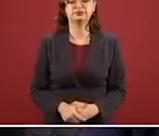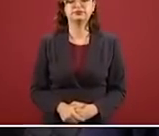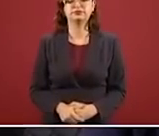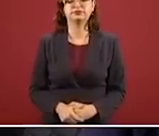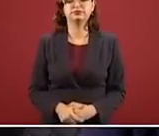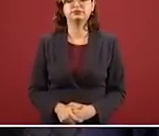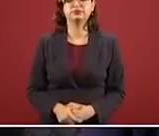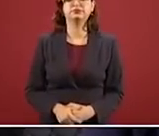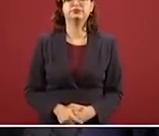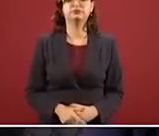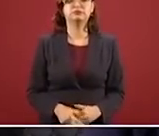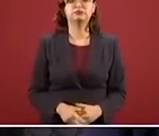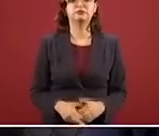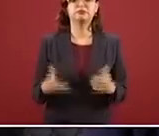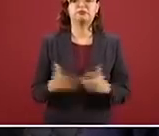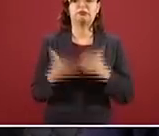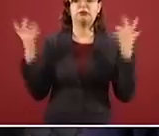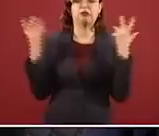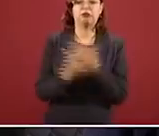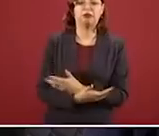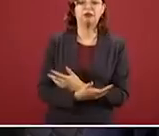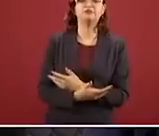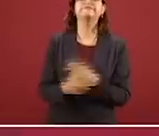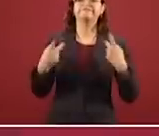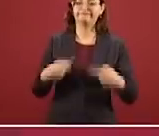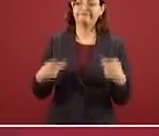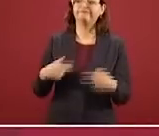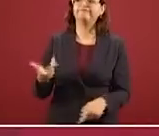y se van a encontrar que son los trabajadores.